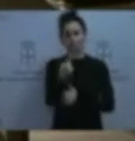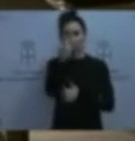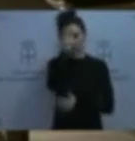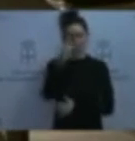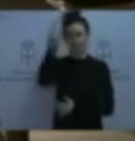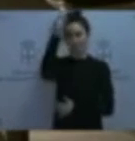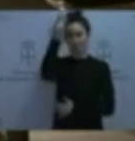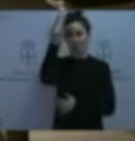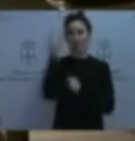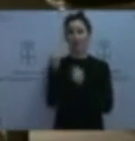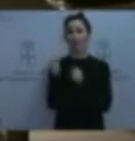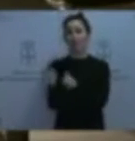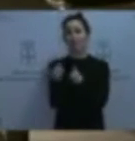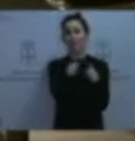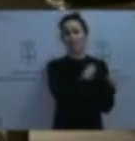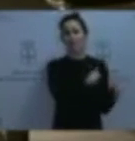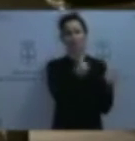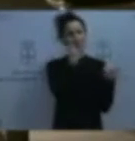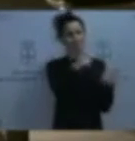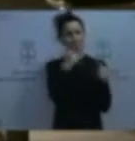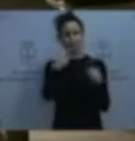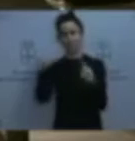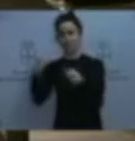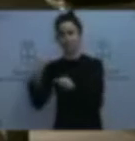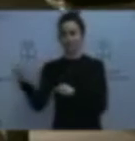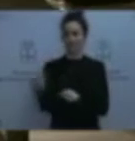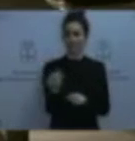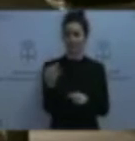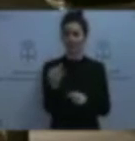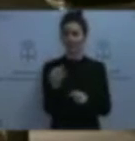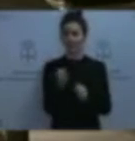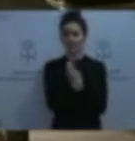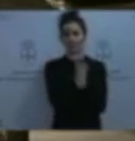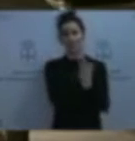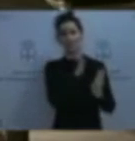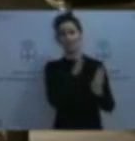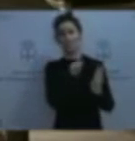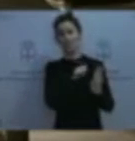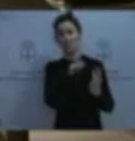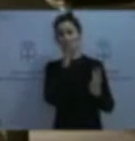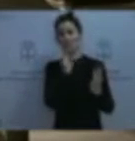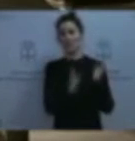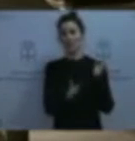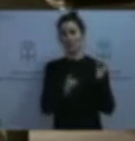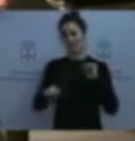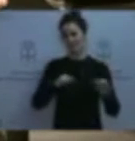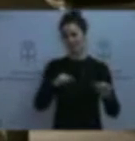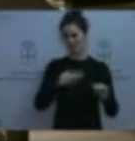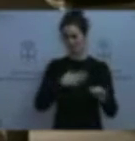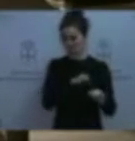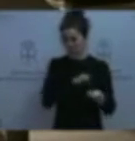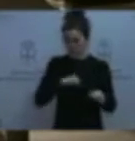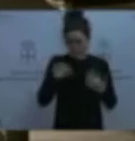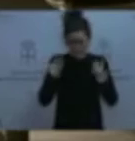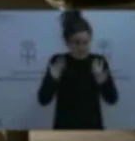que era un problema individual, que había que vivir de forma aislada, y casi que cuando uno estaba a la cola del paro era porque había tomado decisiones individuales